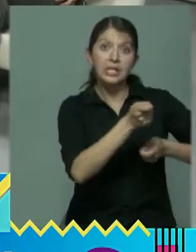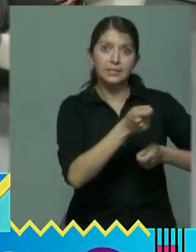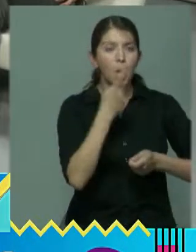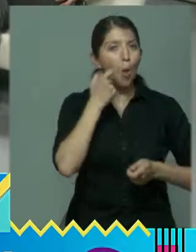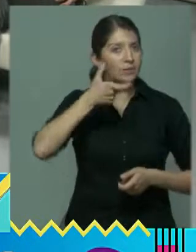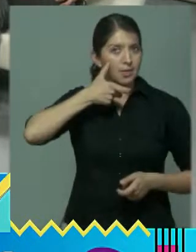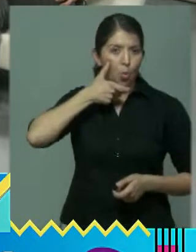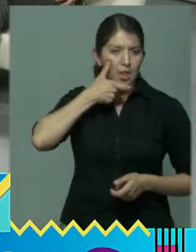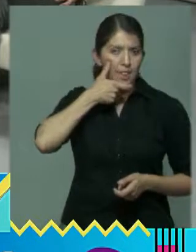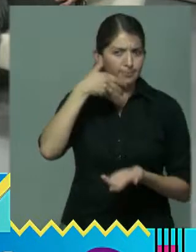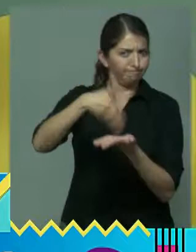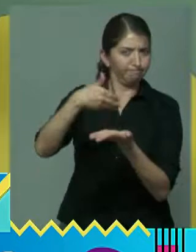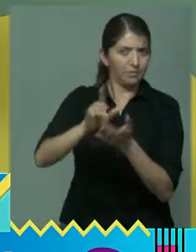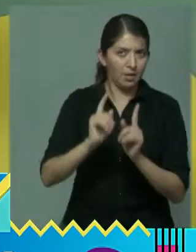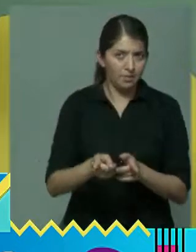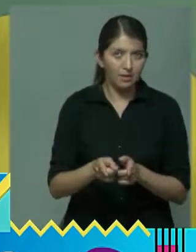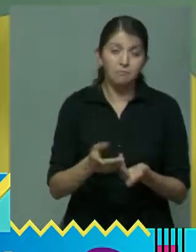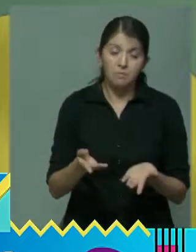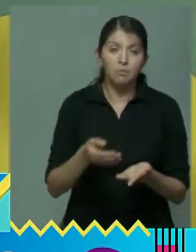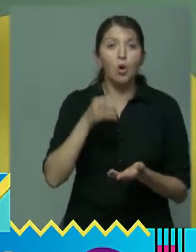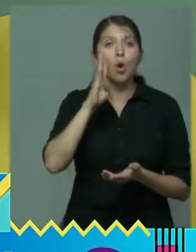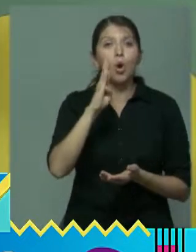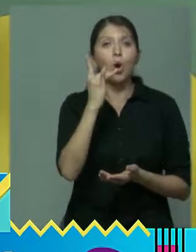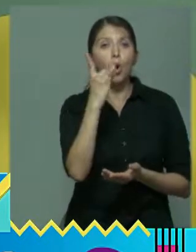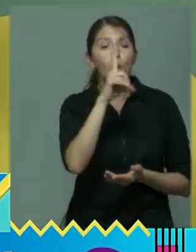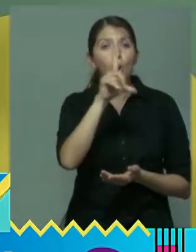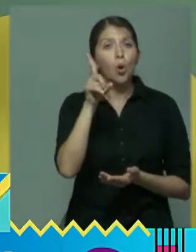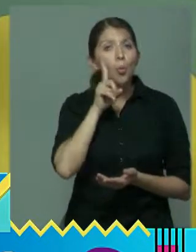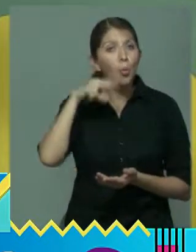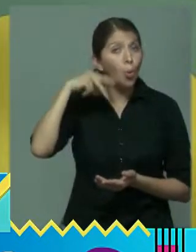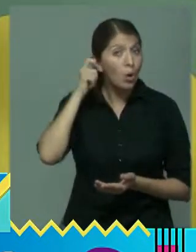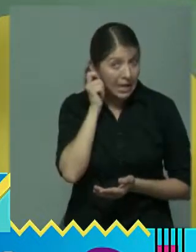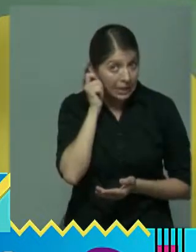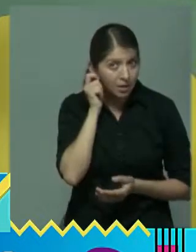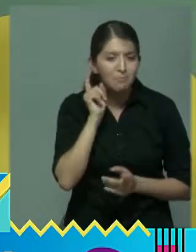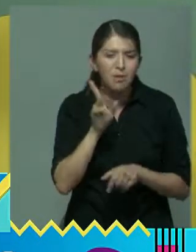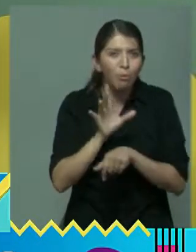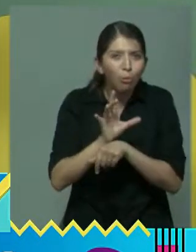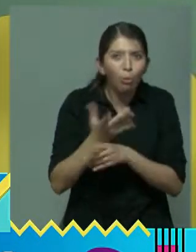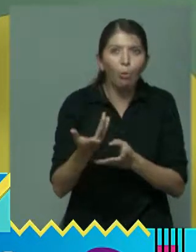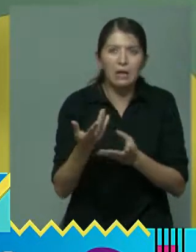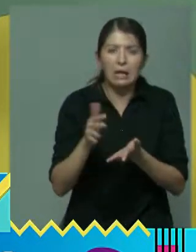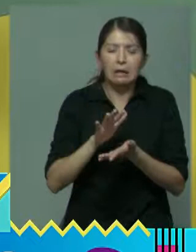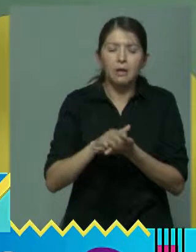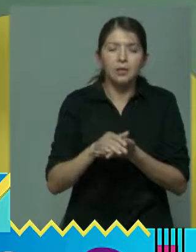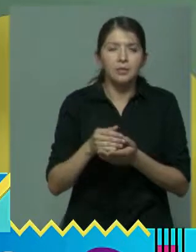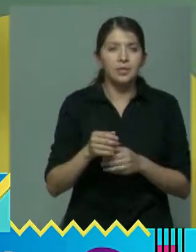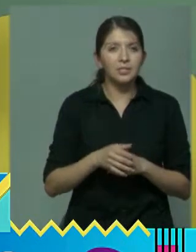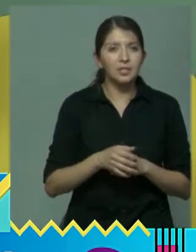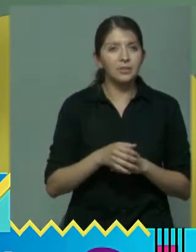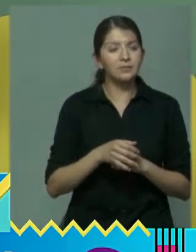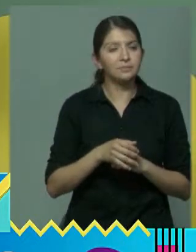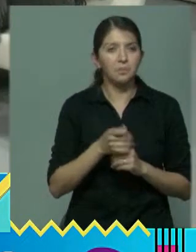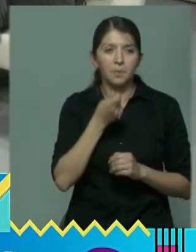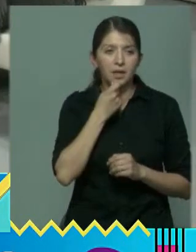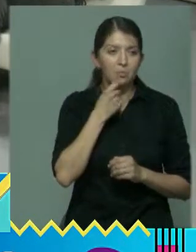del bullying, o sea, el bullying no es otra cosa que niños hablando con palabras de adultos, o sea, yo lo veo así. Entonces... Alguien se lo